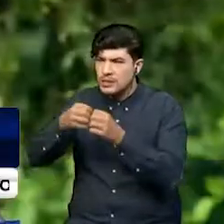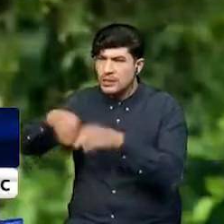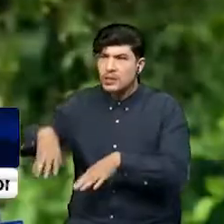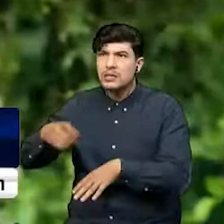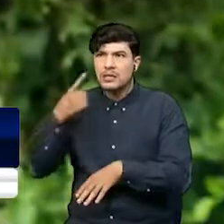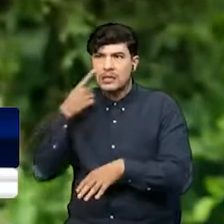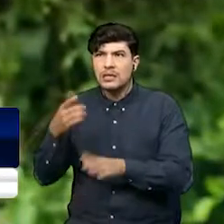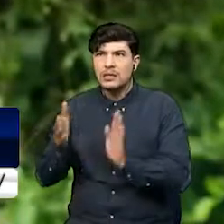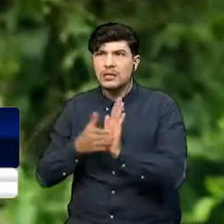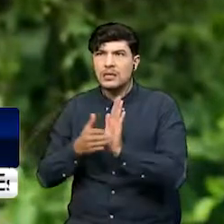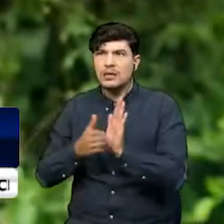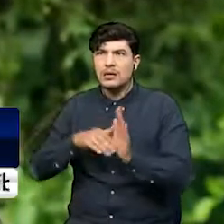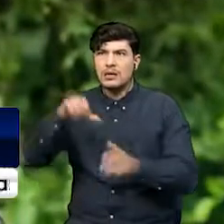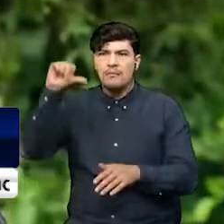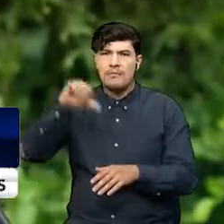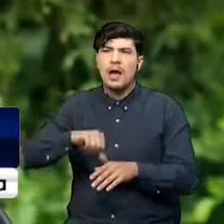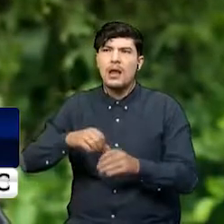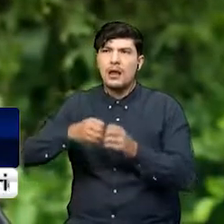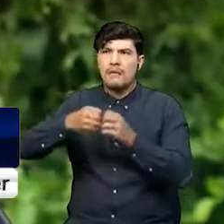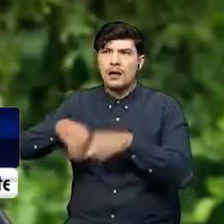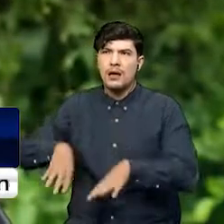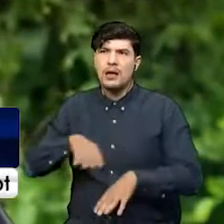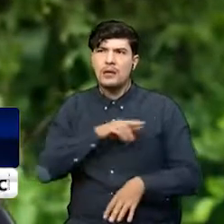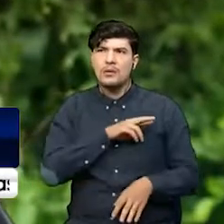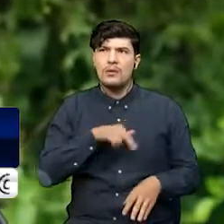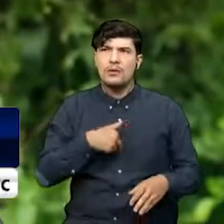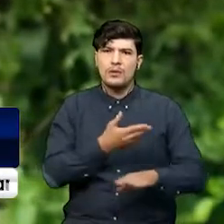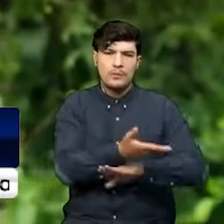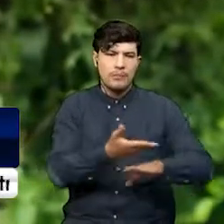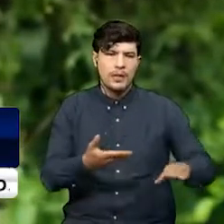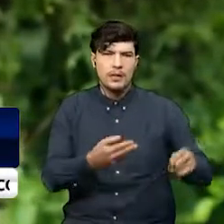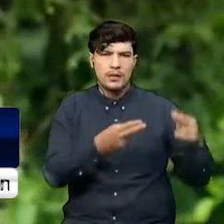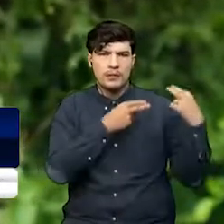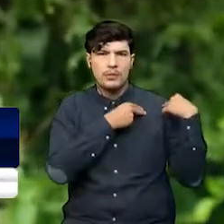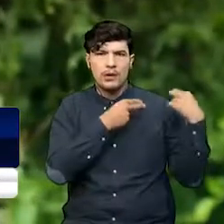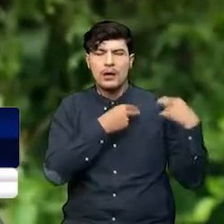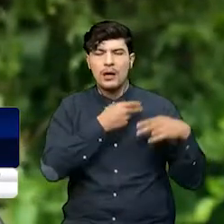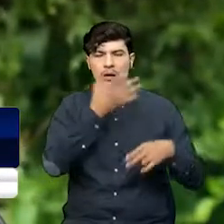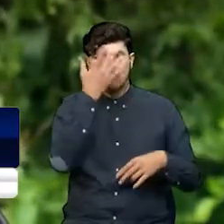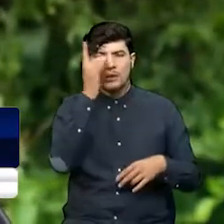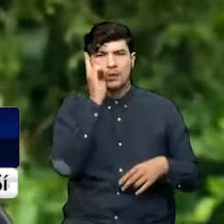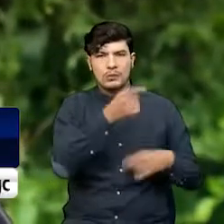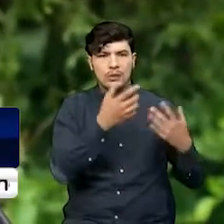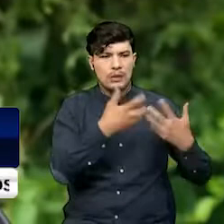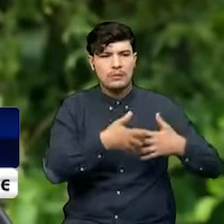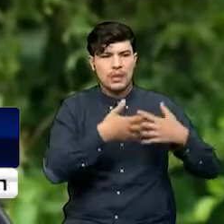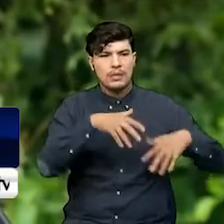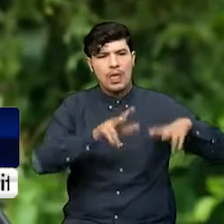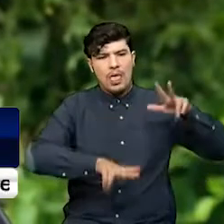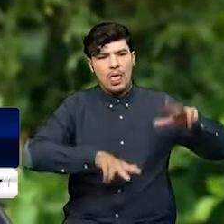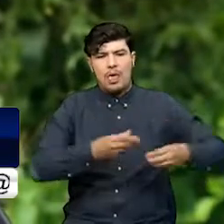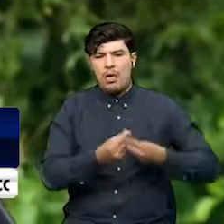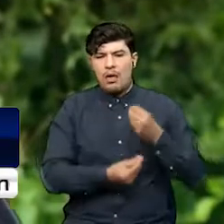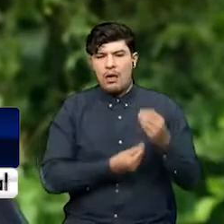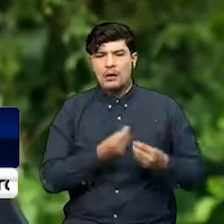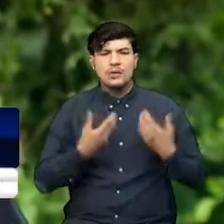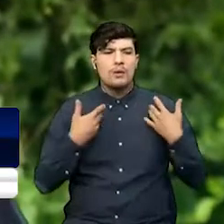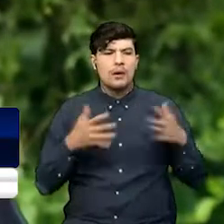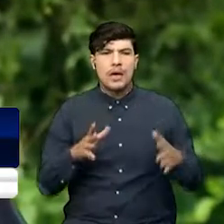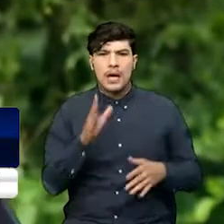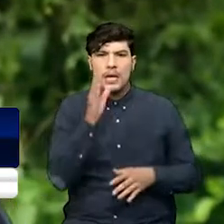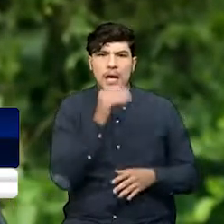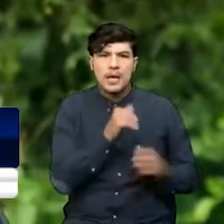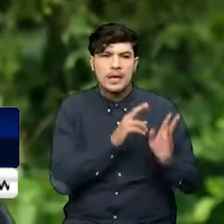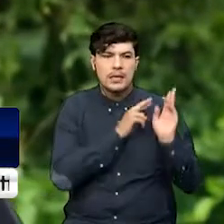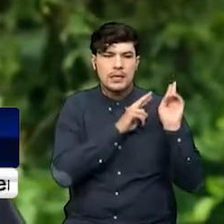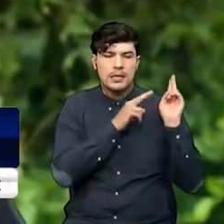evidencia de que estaba mal abandonado nosotros estamos pidiendo responsabilidad porque estas empresas hacen lo que se les antoja y nadie responde